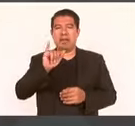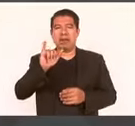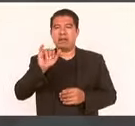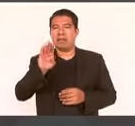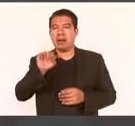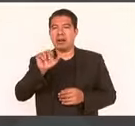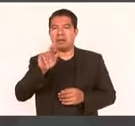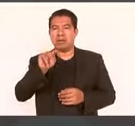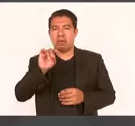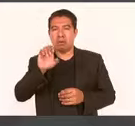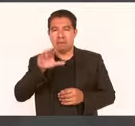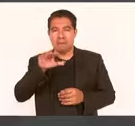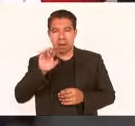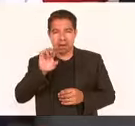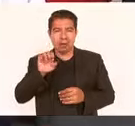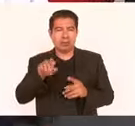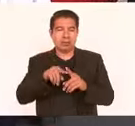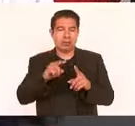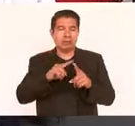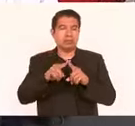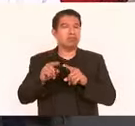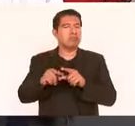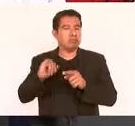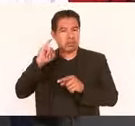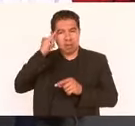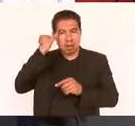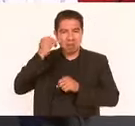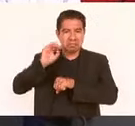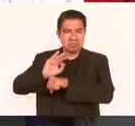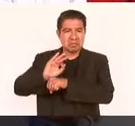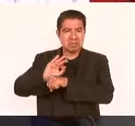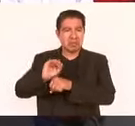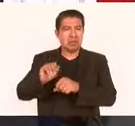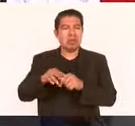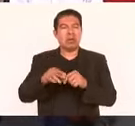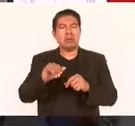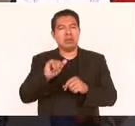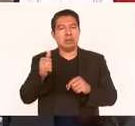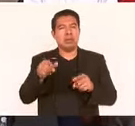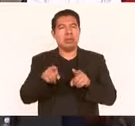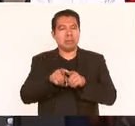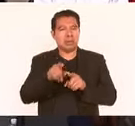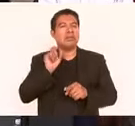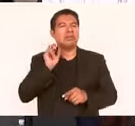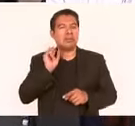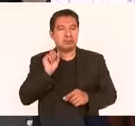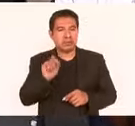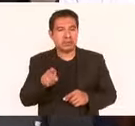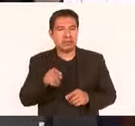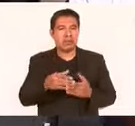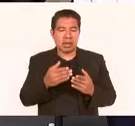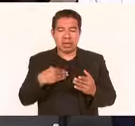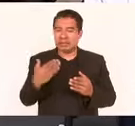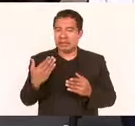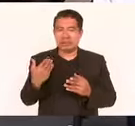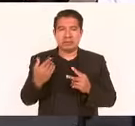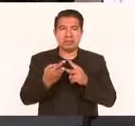defensa de los pueblos indígenas, sino también por la historia reciente,